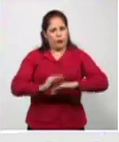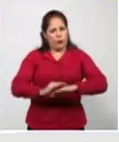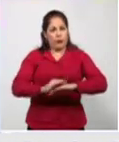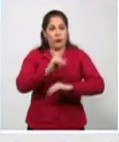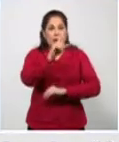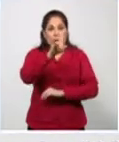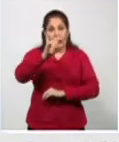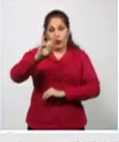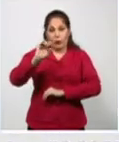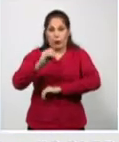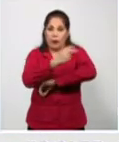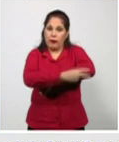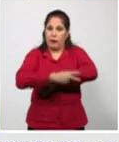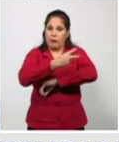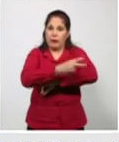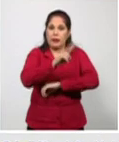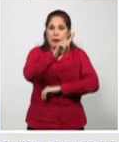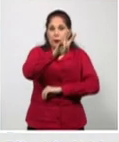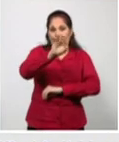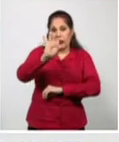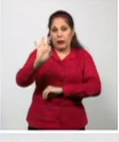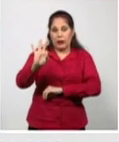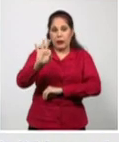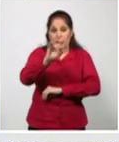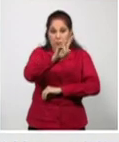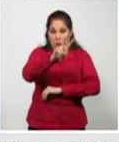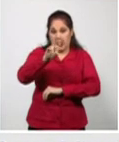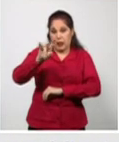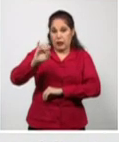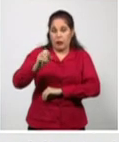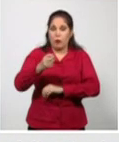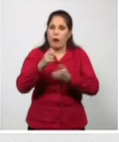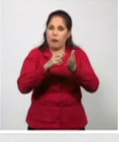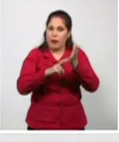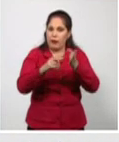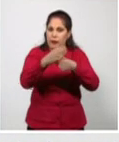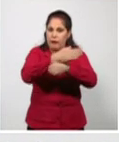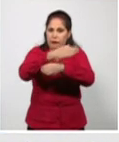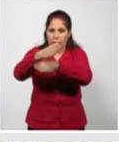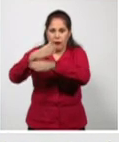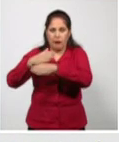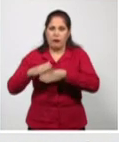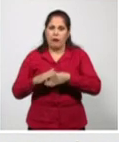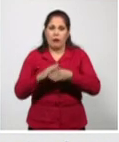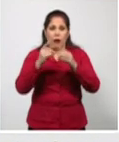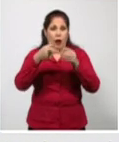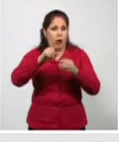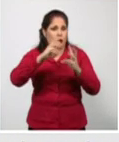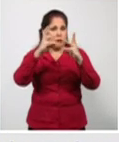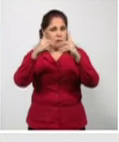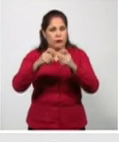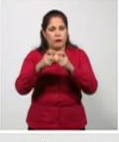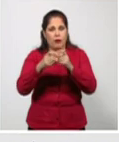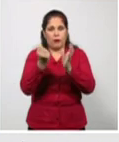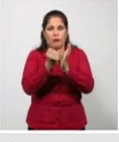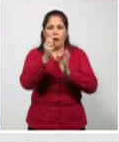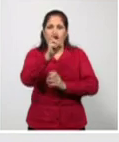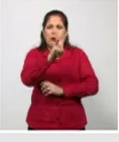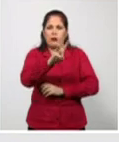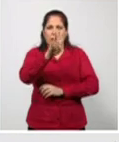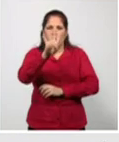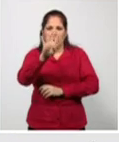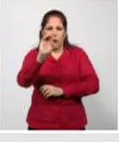190 países, los 29 territorios, ayer con una cifra de confirmados de